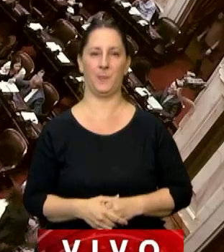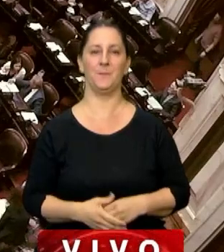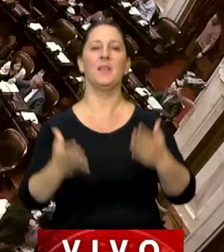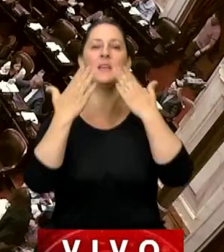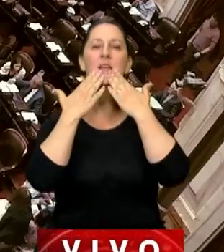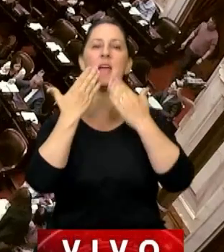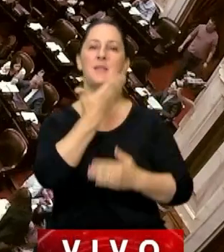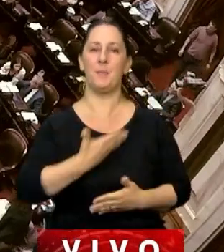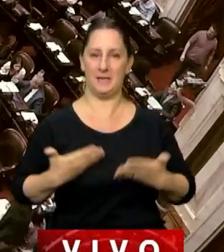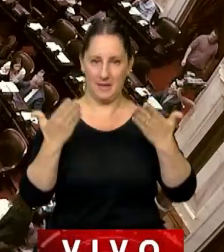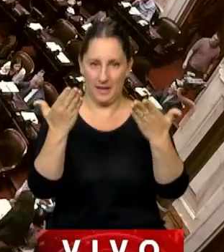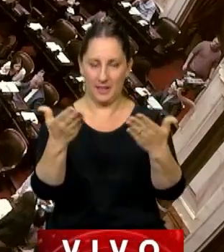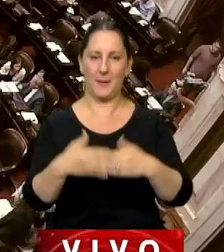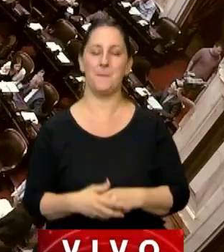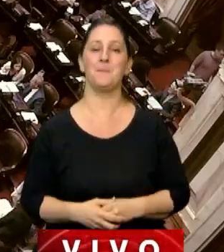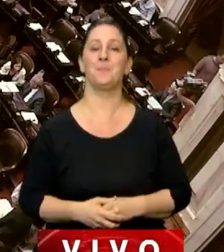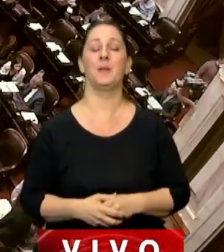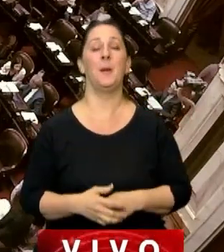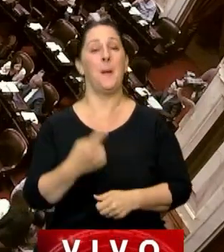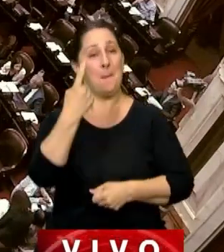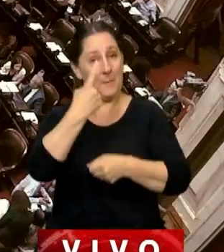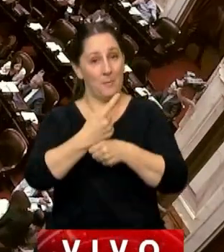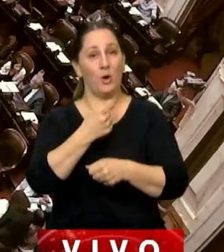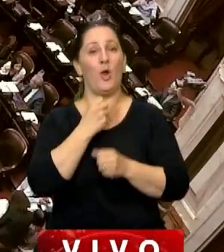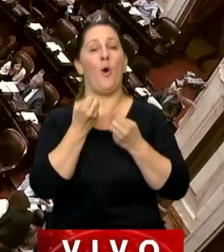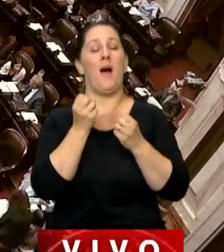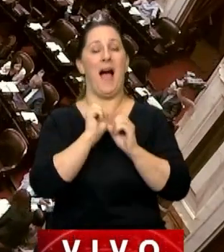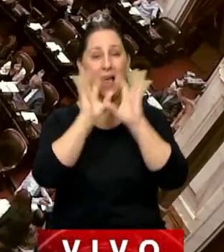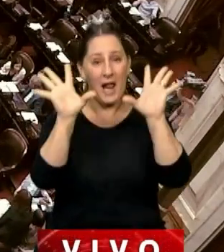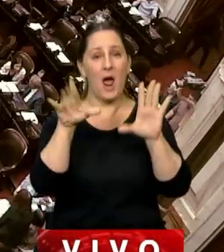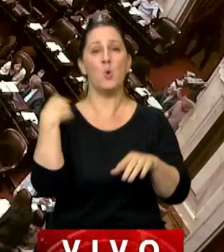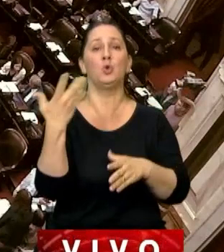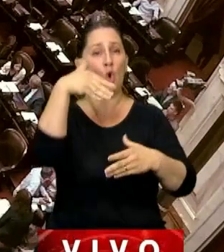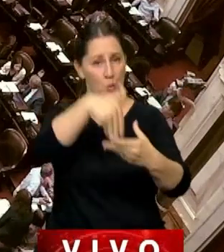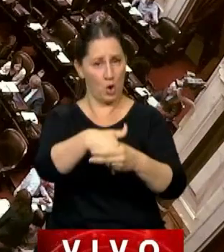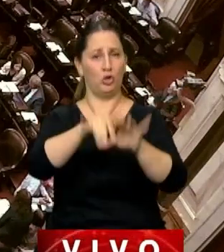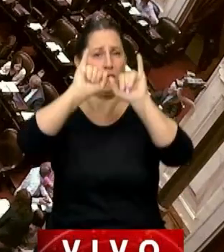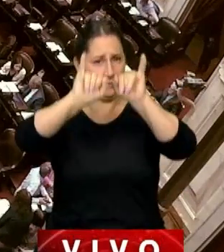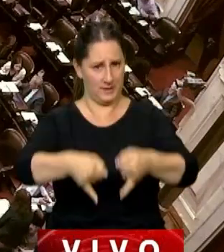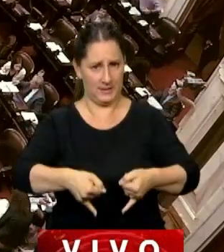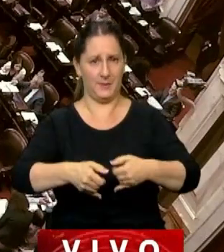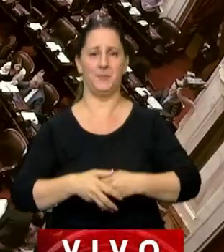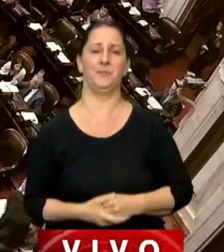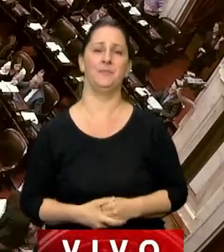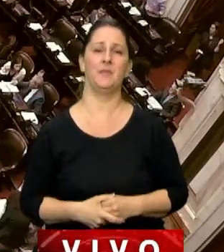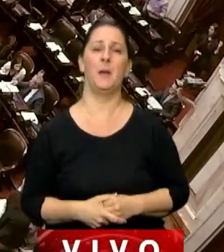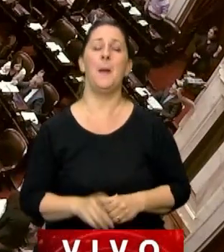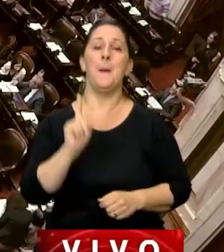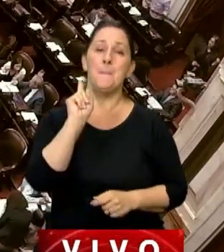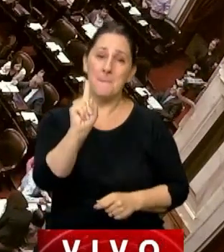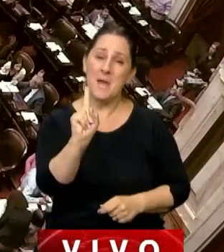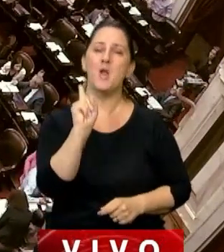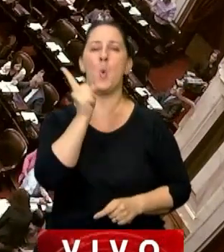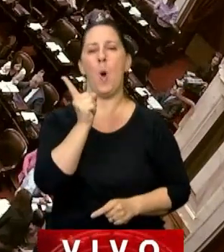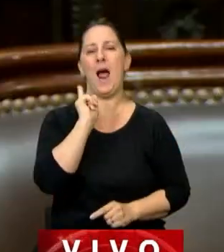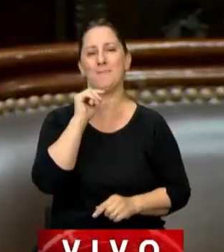Gracias, señor presidente. En primer lugar, aclarar que nuestro voto va a ser afirmativo al respecto. Sin embargo, le